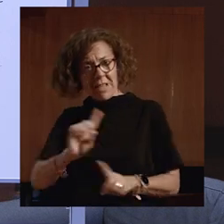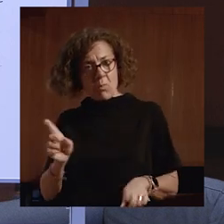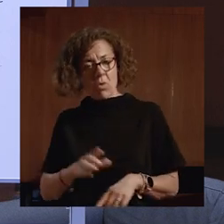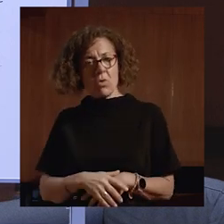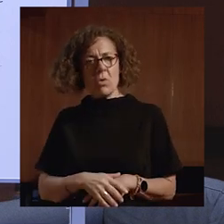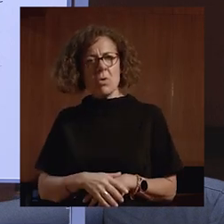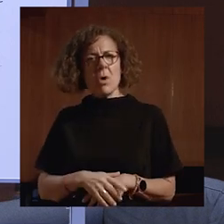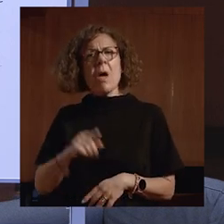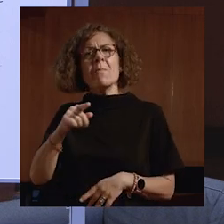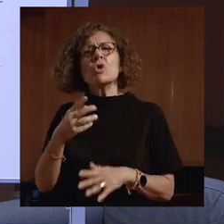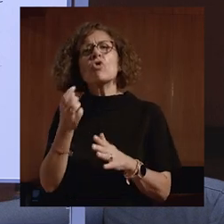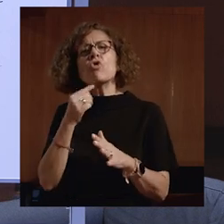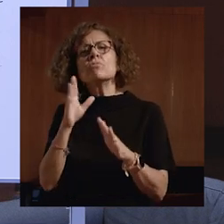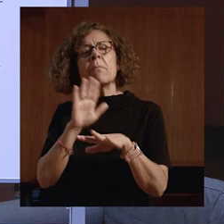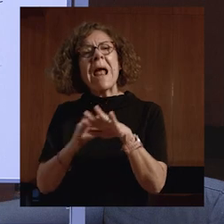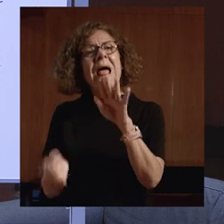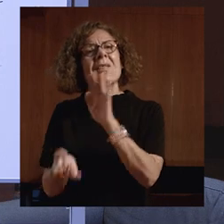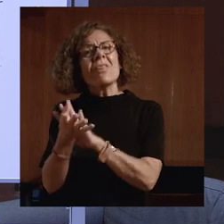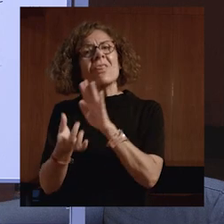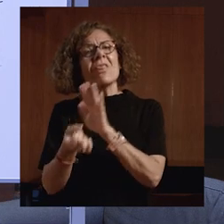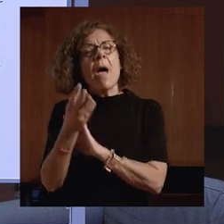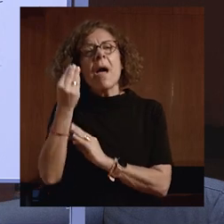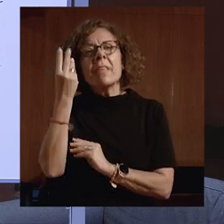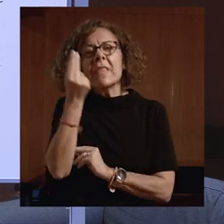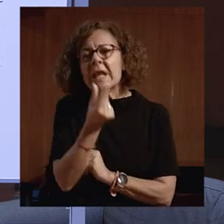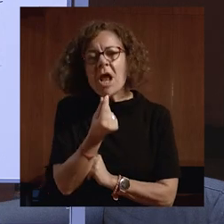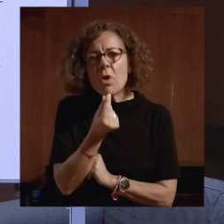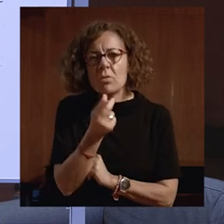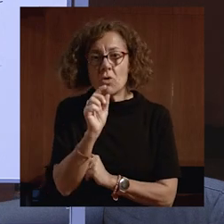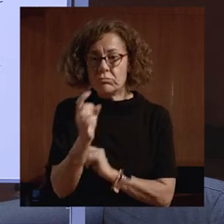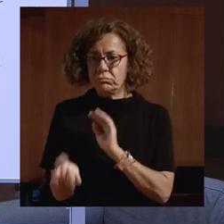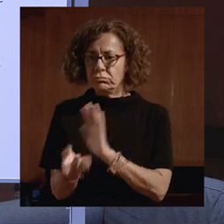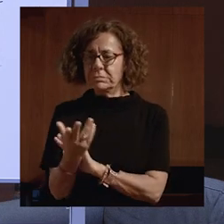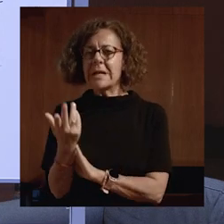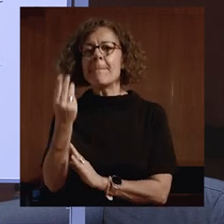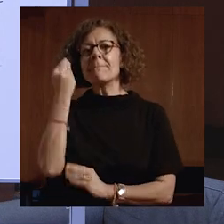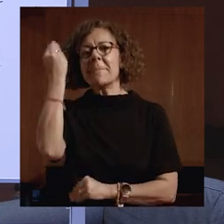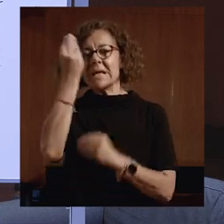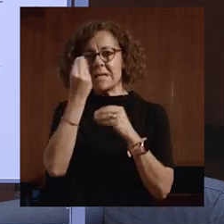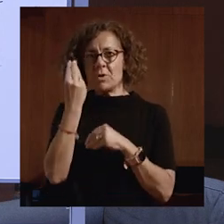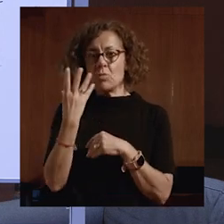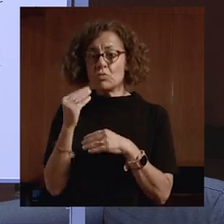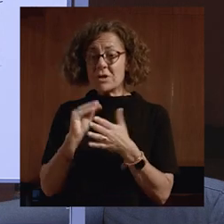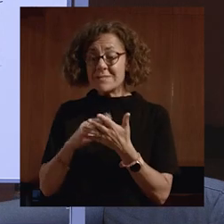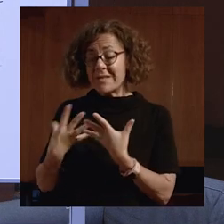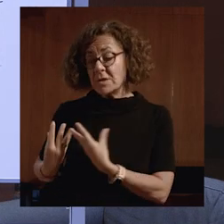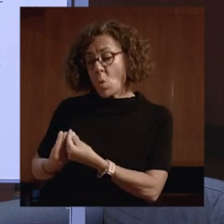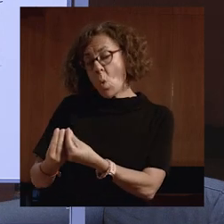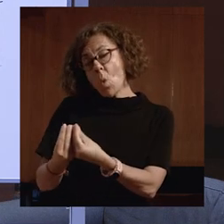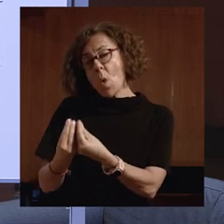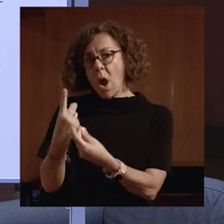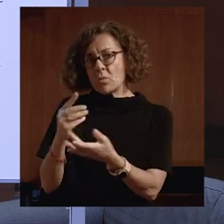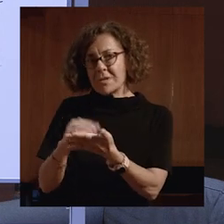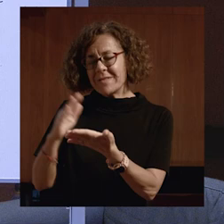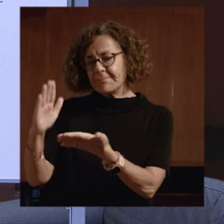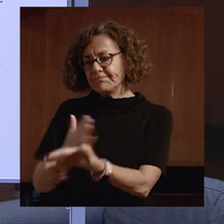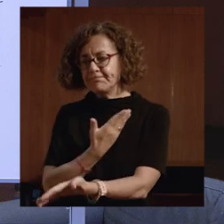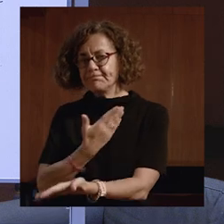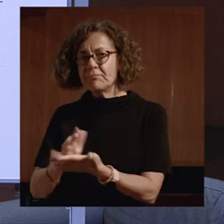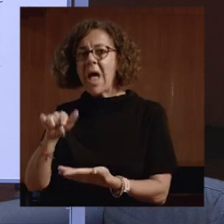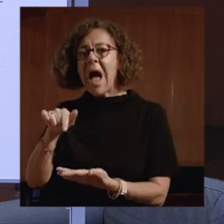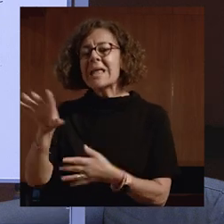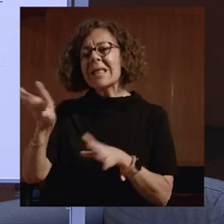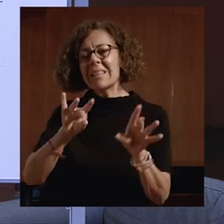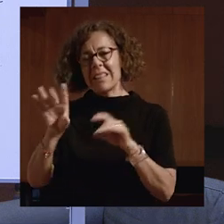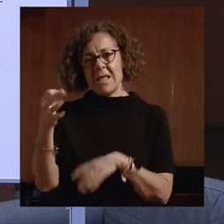para generar dinero. Hay cosas que están hechas para generar pensamiento. Gracias a Dios muchas veces van de la mano, otras veces no van de la mano. Y ahí hay que